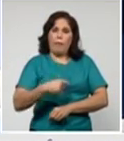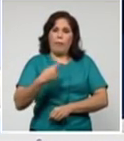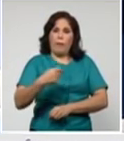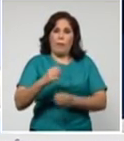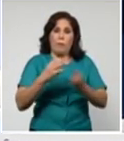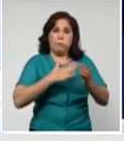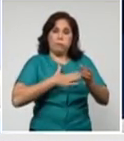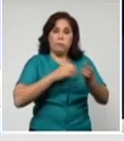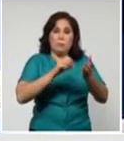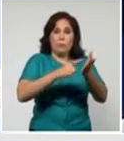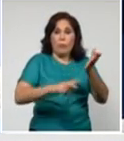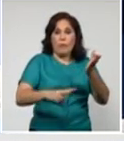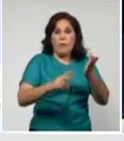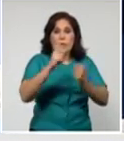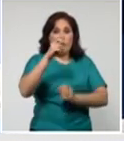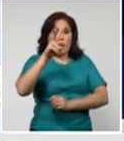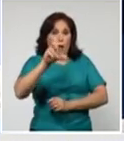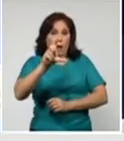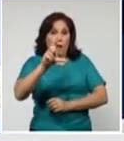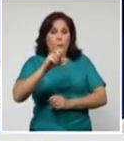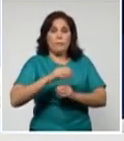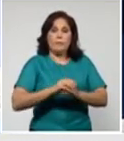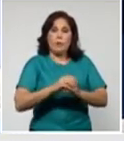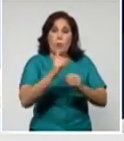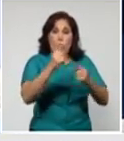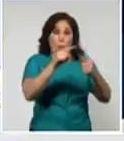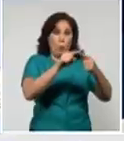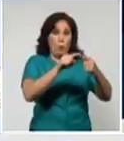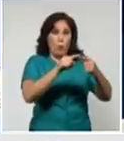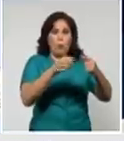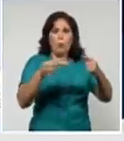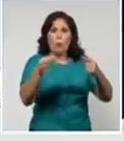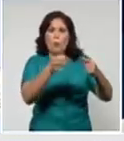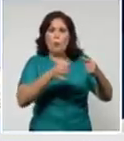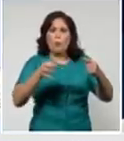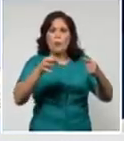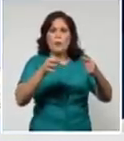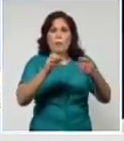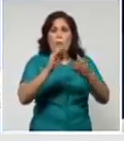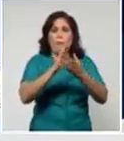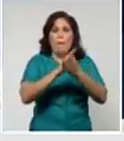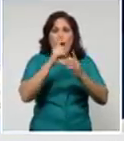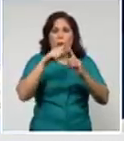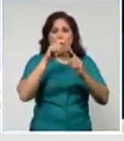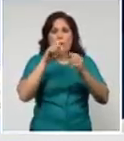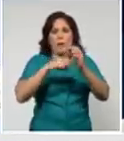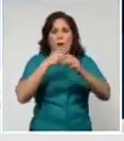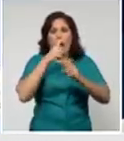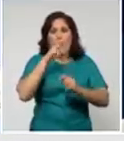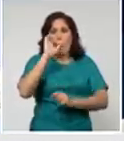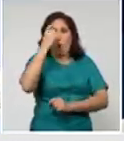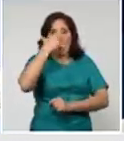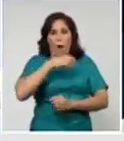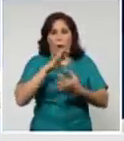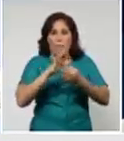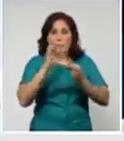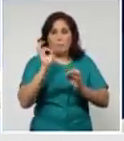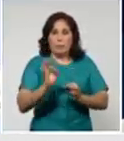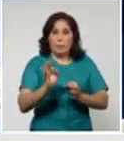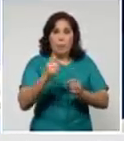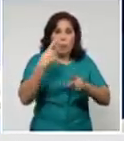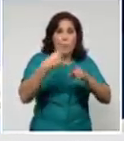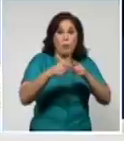la provincia Villa Clara, un caso del municipio Manicaragua. La provincia de Ciego de